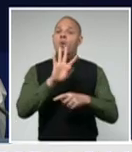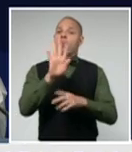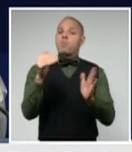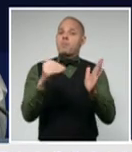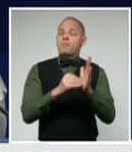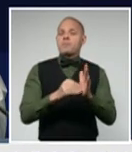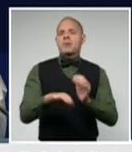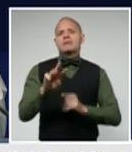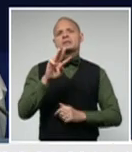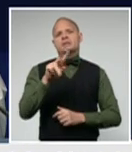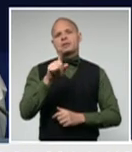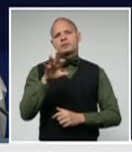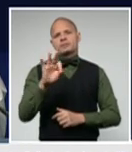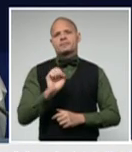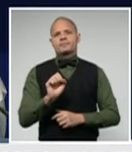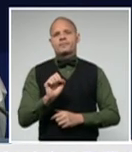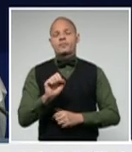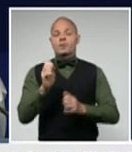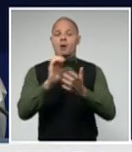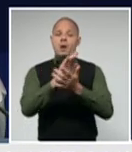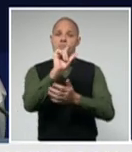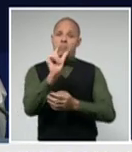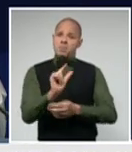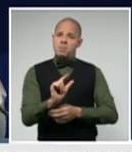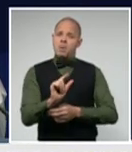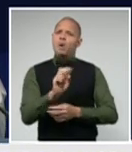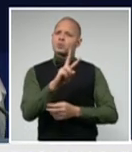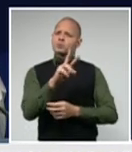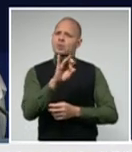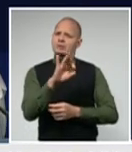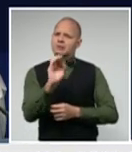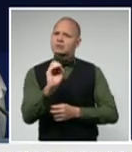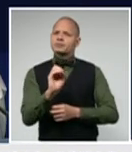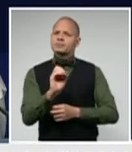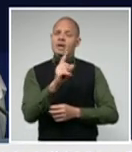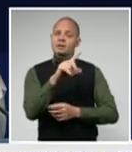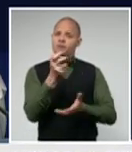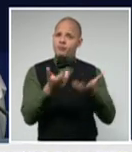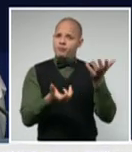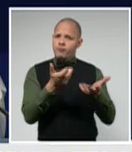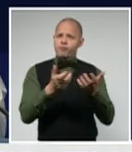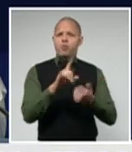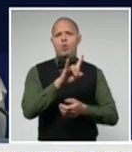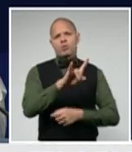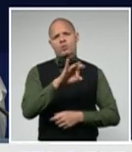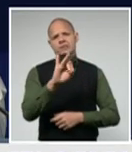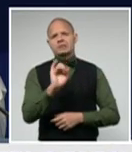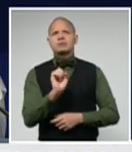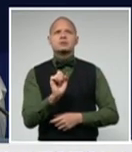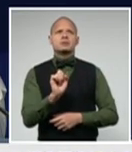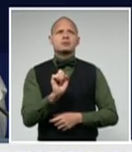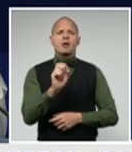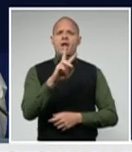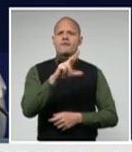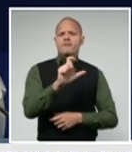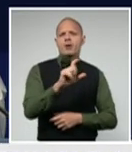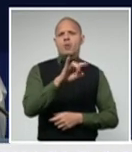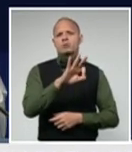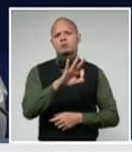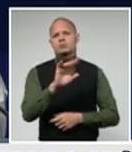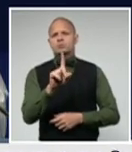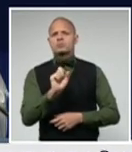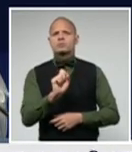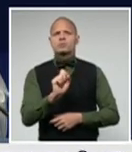4.318, Mayabeque, 270, Cienfuegos, 97, Villa Clara, 81,